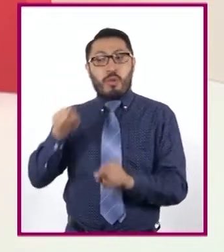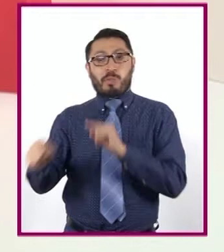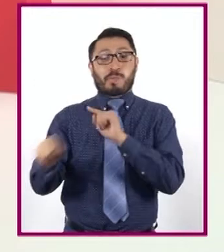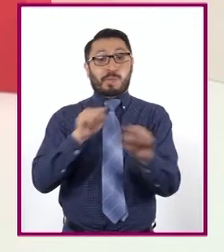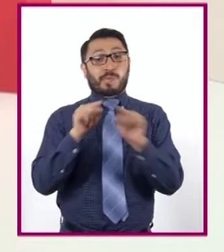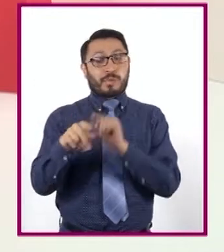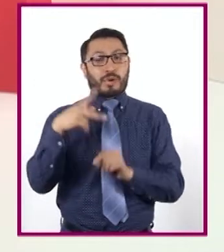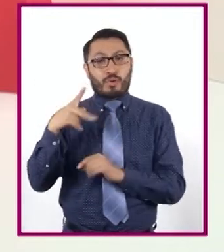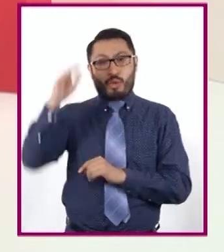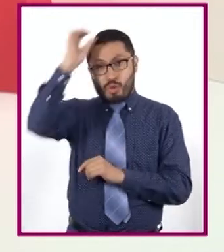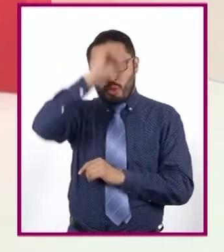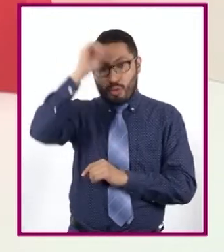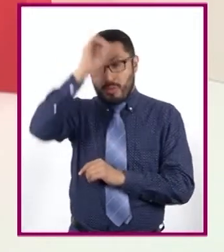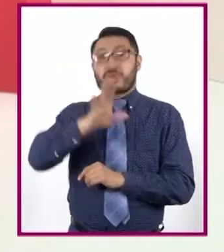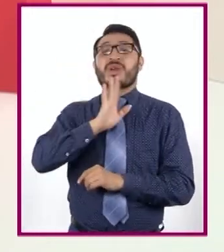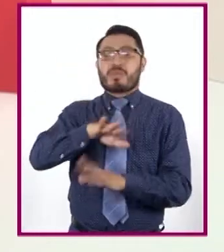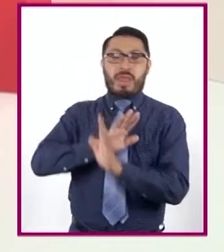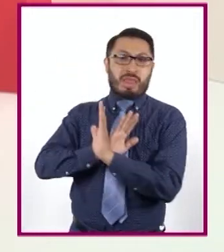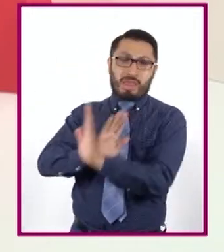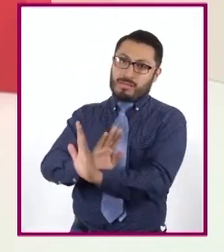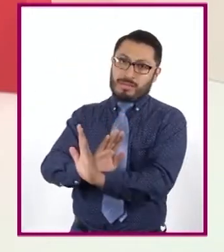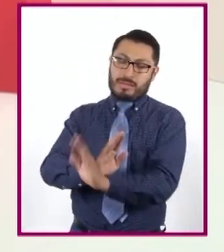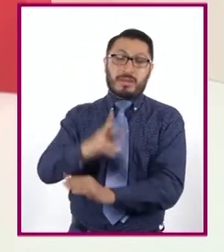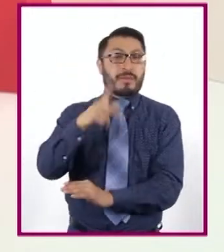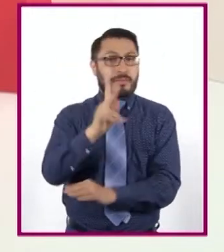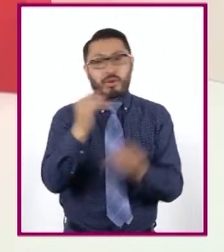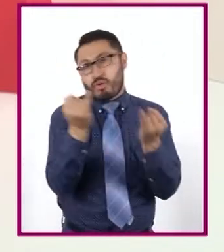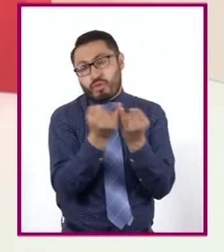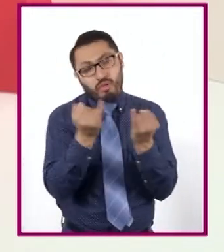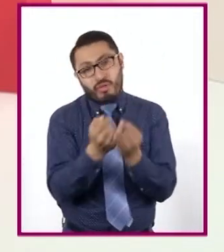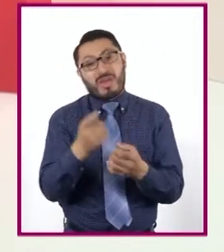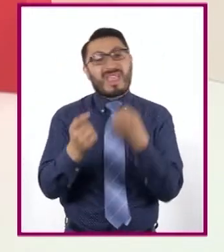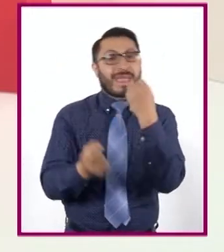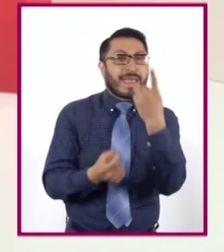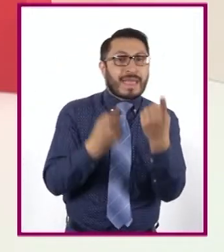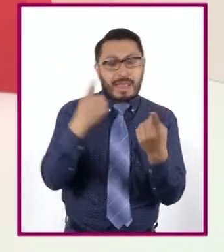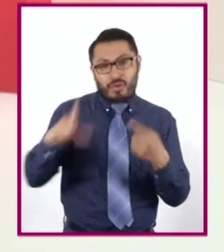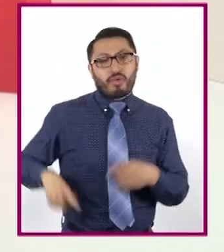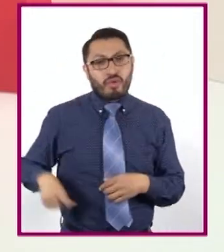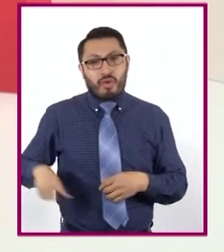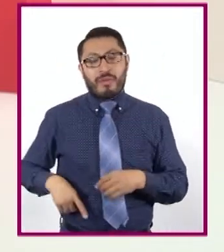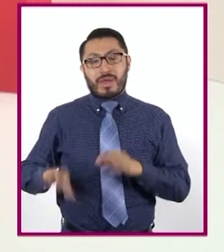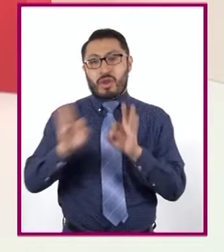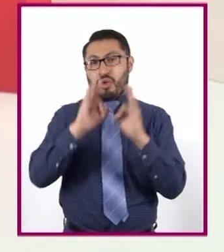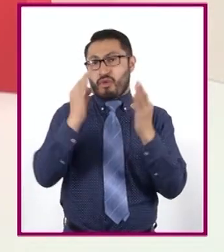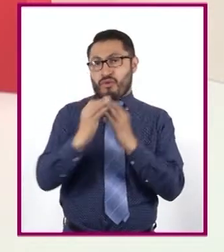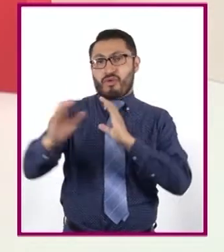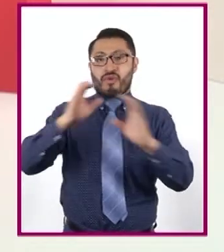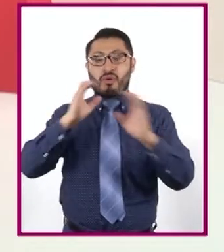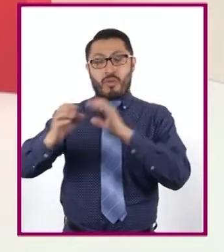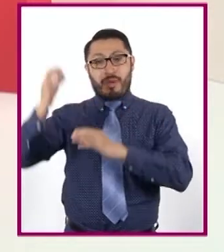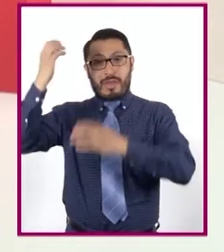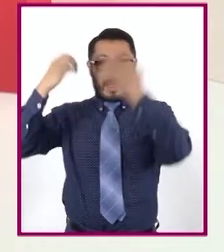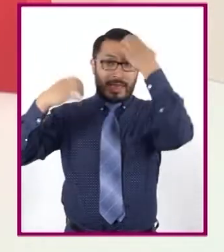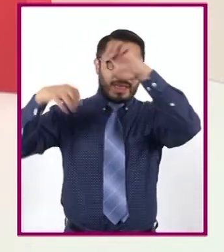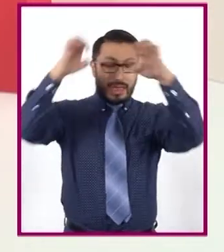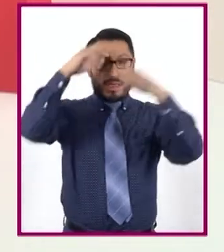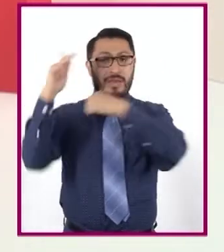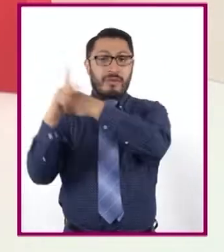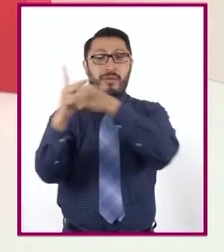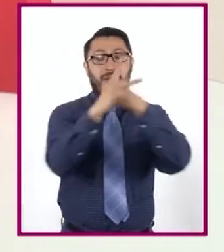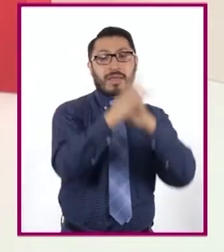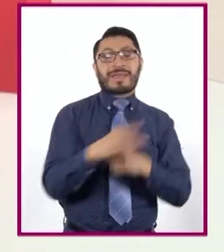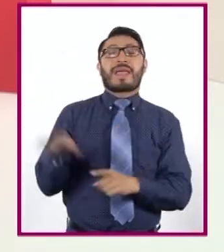bien recibidas. Pero también sucedió que algunos gobiernos y medios de comunicación extranjeros comenzaron a